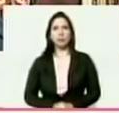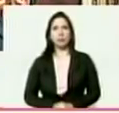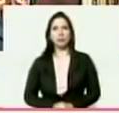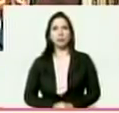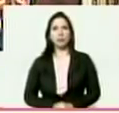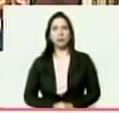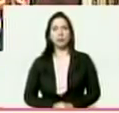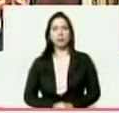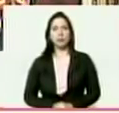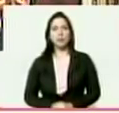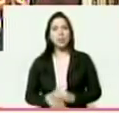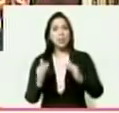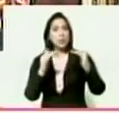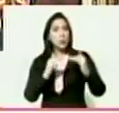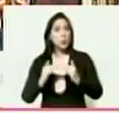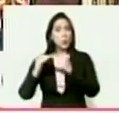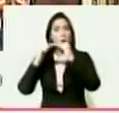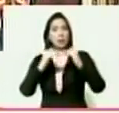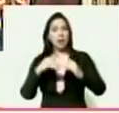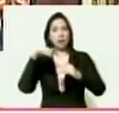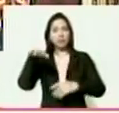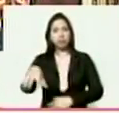por la igualdad entre los estados,